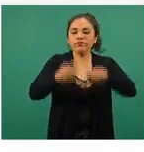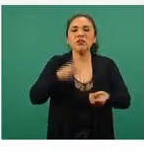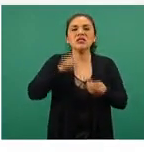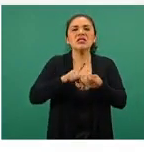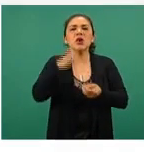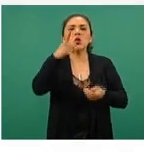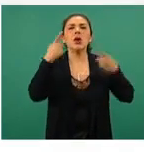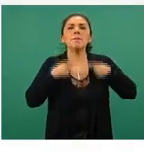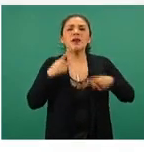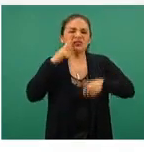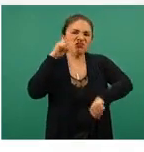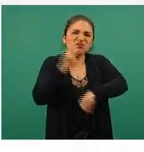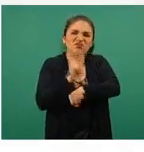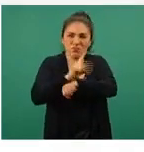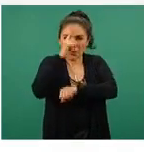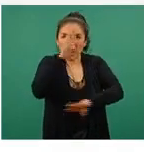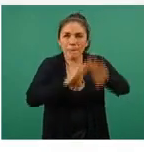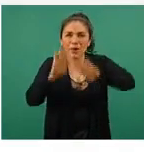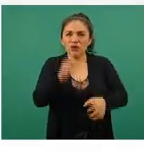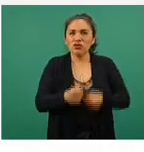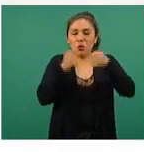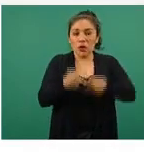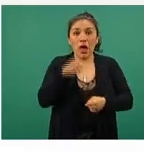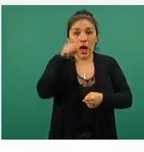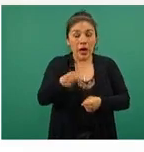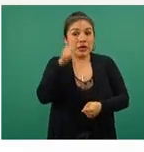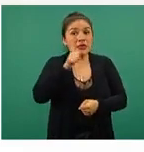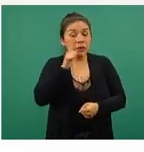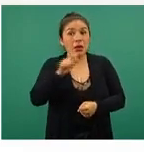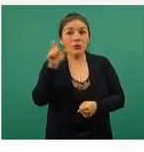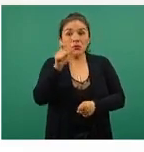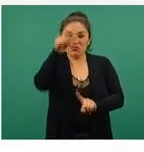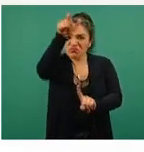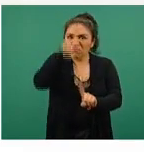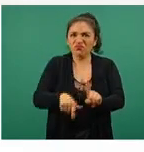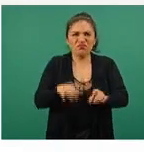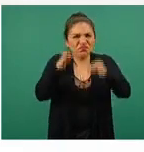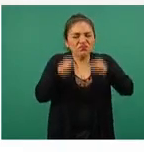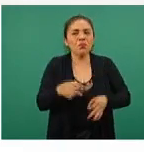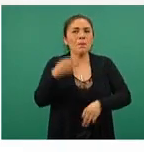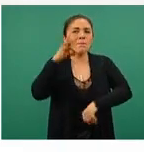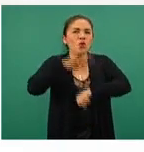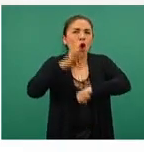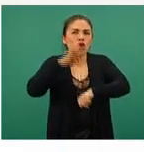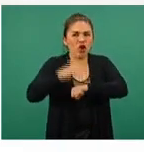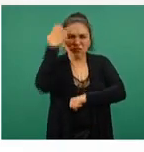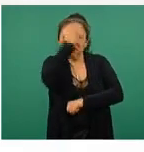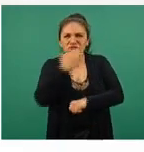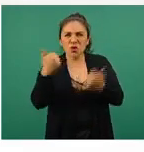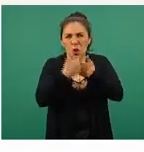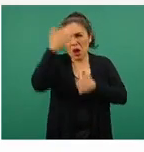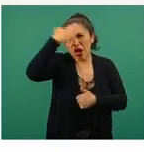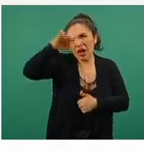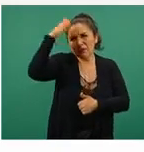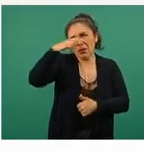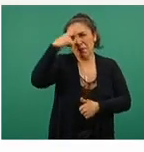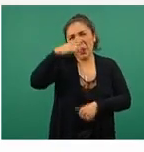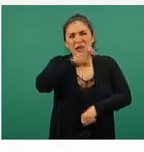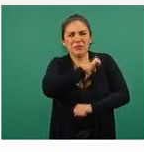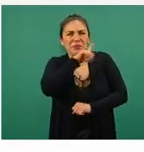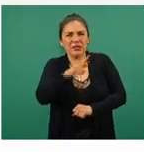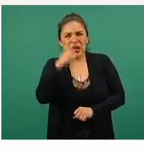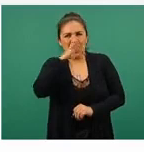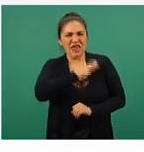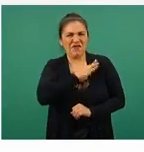oficial de bioseguridad, el cual cumple con todo el perfil, es un médico internista que tiene especialidad, es